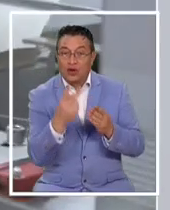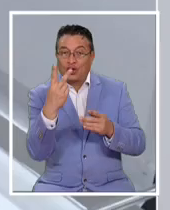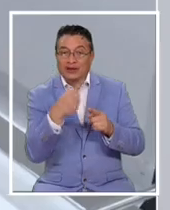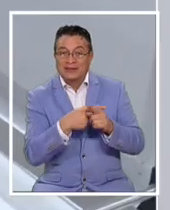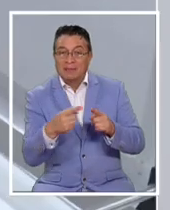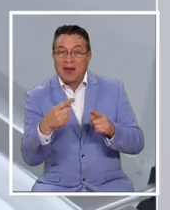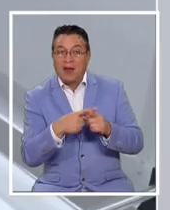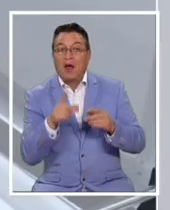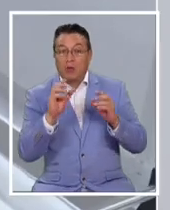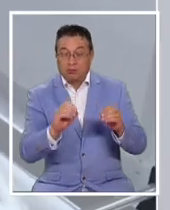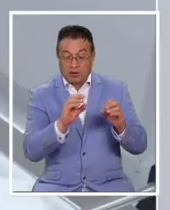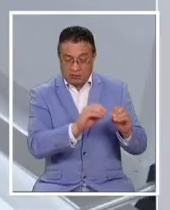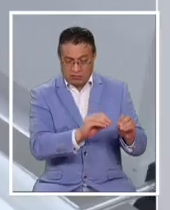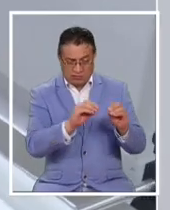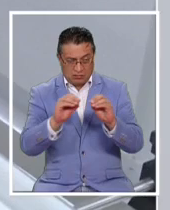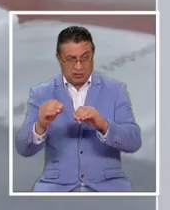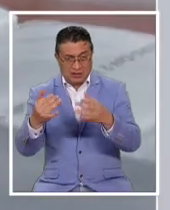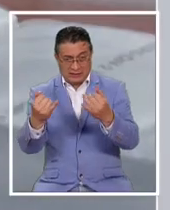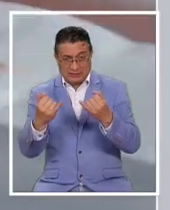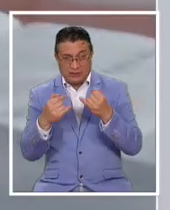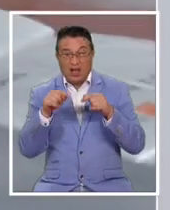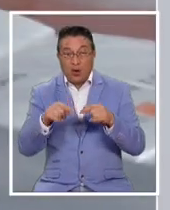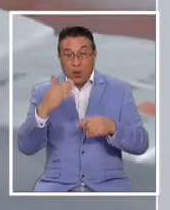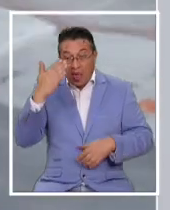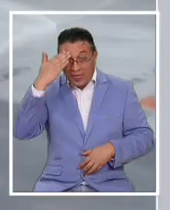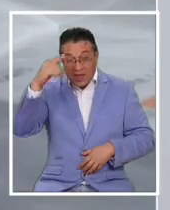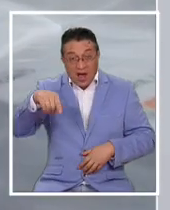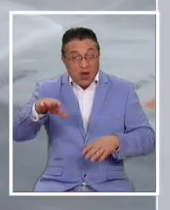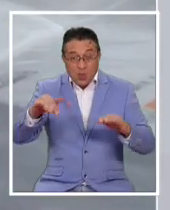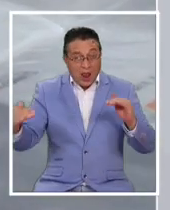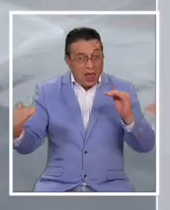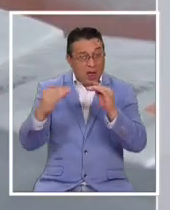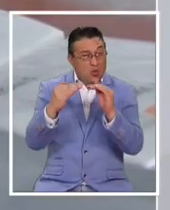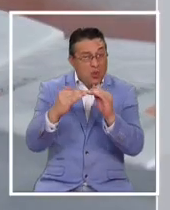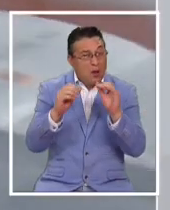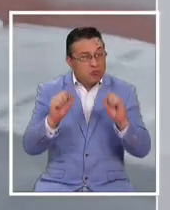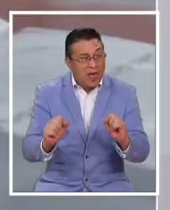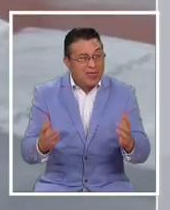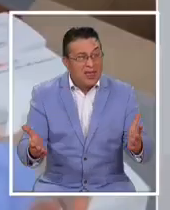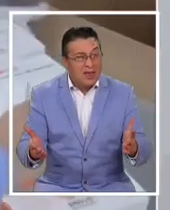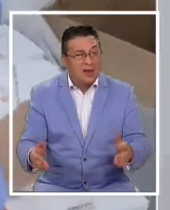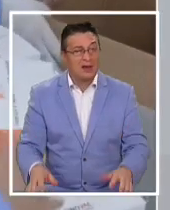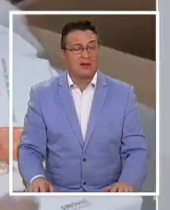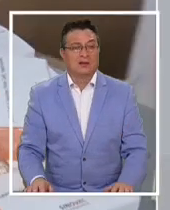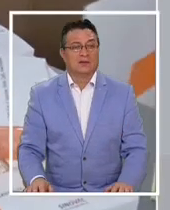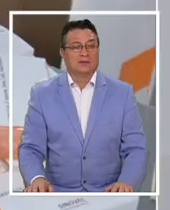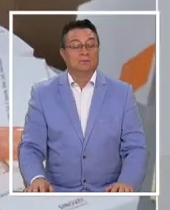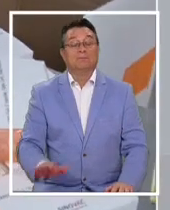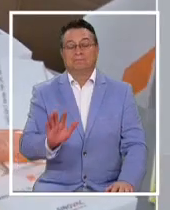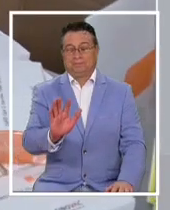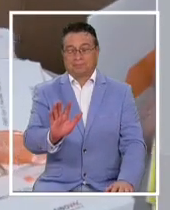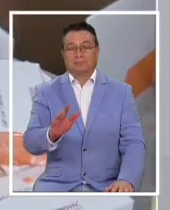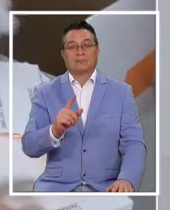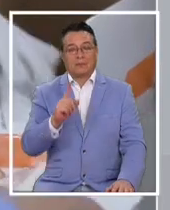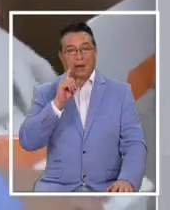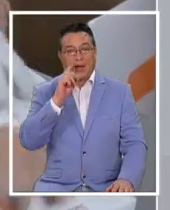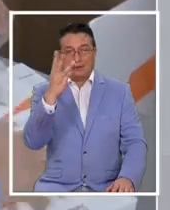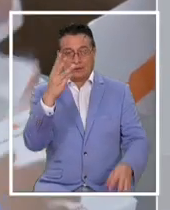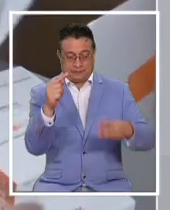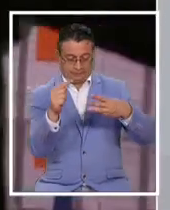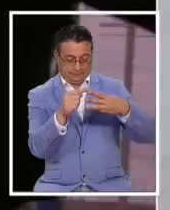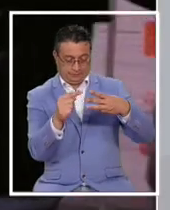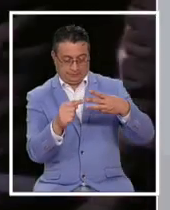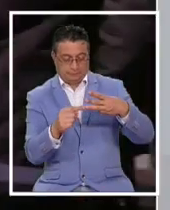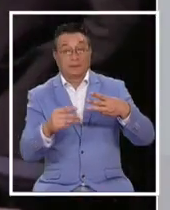¿Son extrapolables esos datos a la situación que vimos hoy día? Bueno, yo creo que hay 3 puntos que